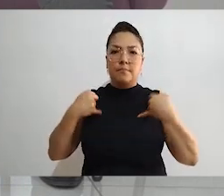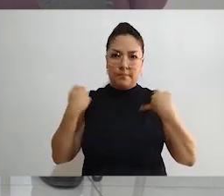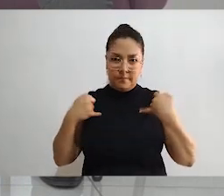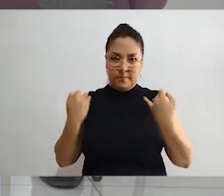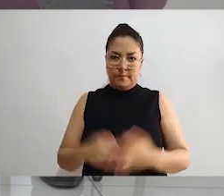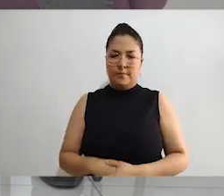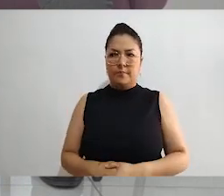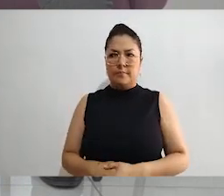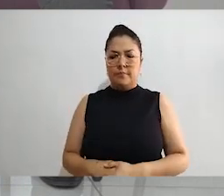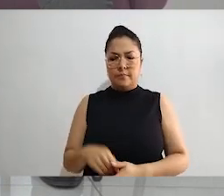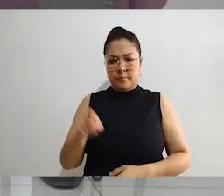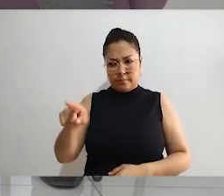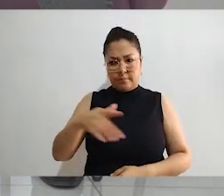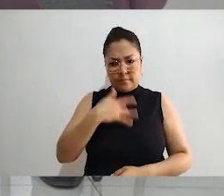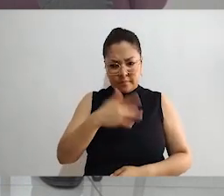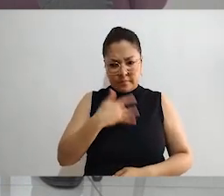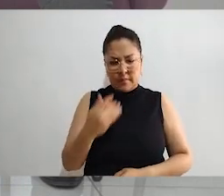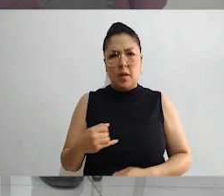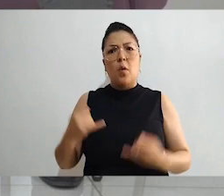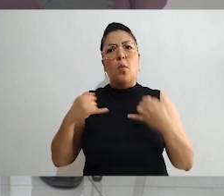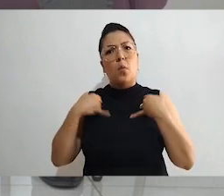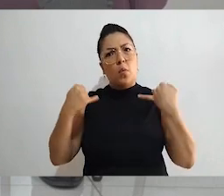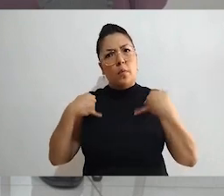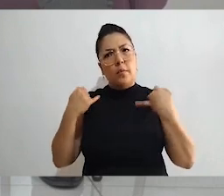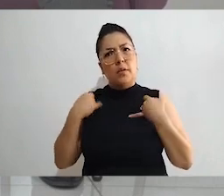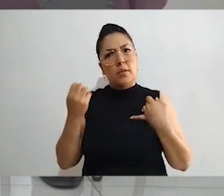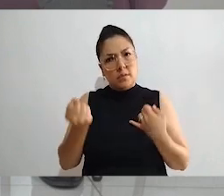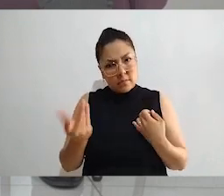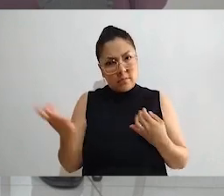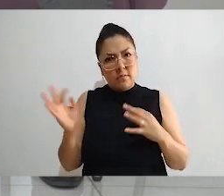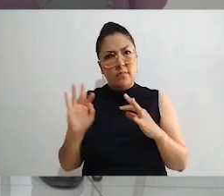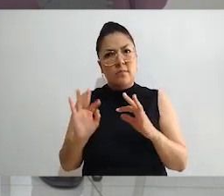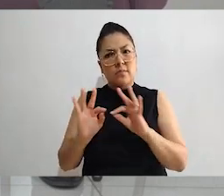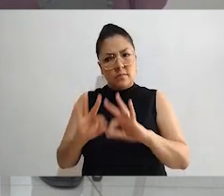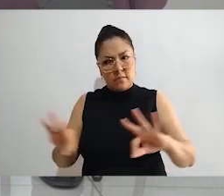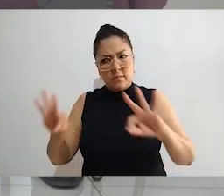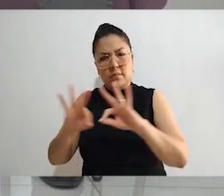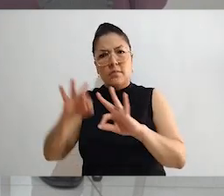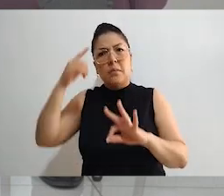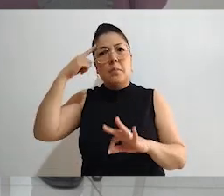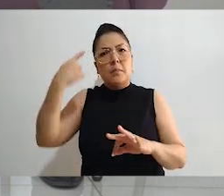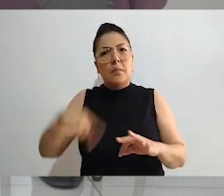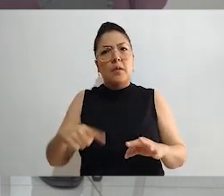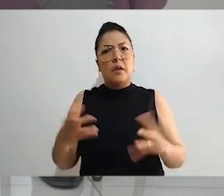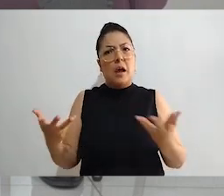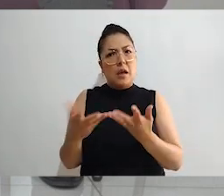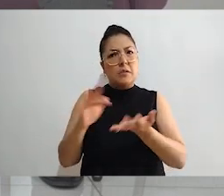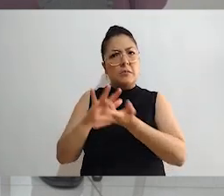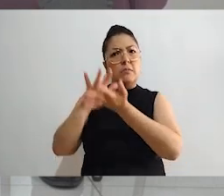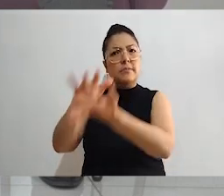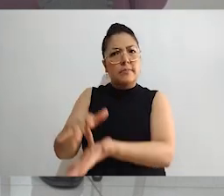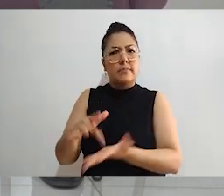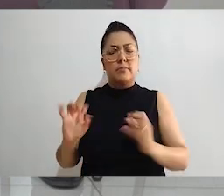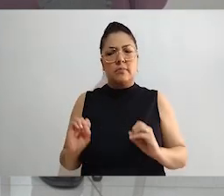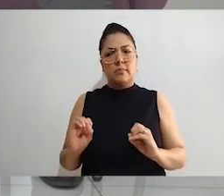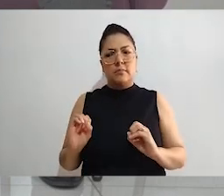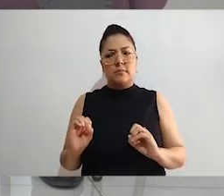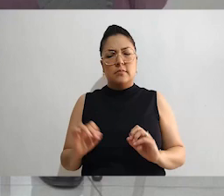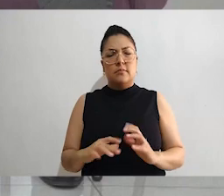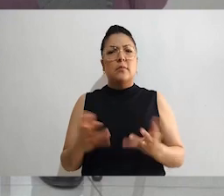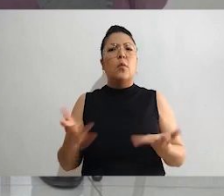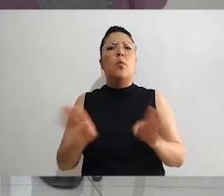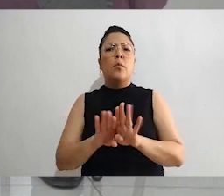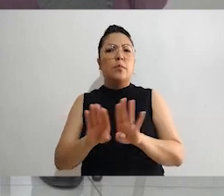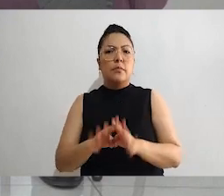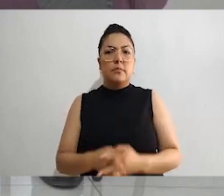en cierto tipo de acciones afirmativas, por ejemplo, cuotas electorales, o cómo crees tú que podrían